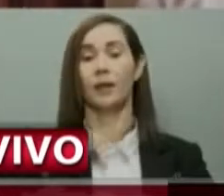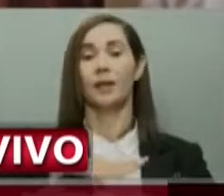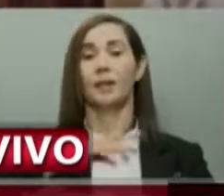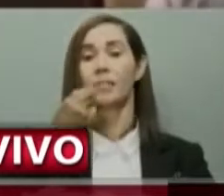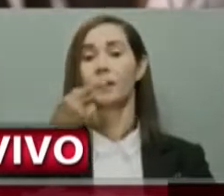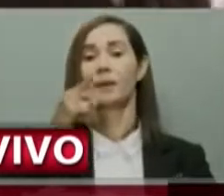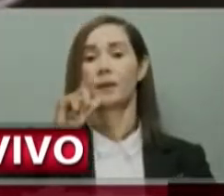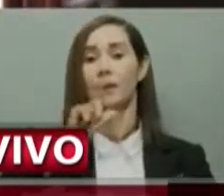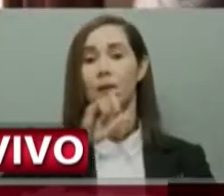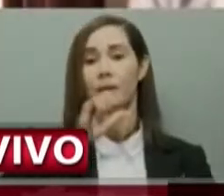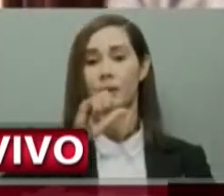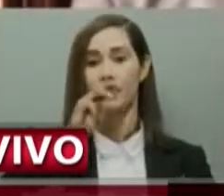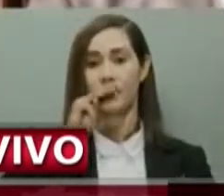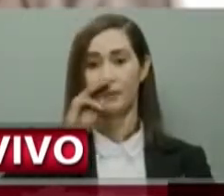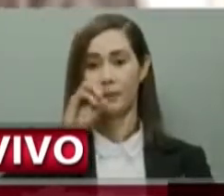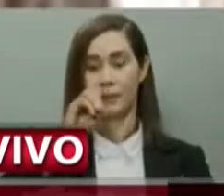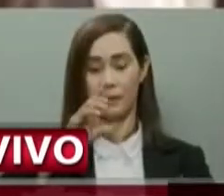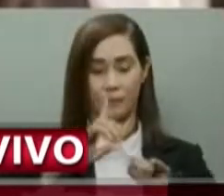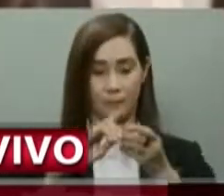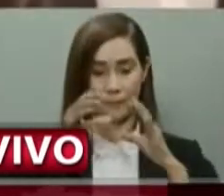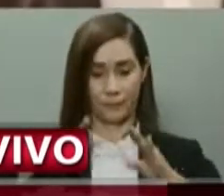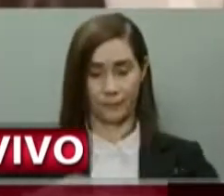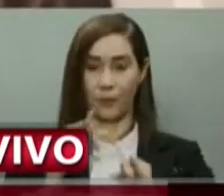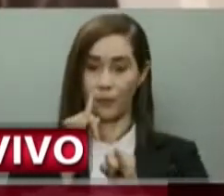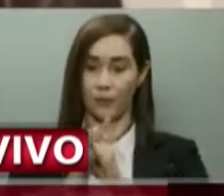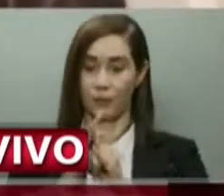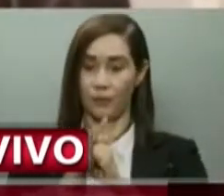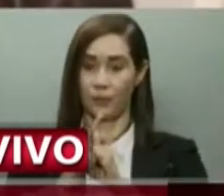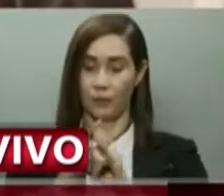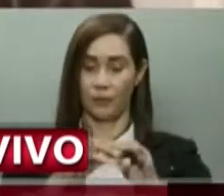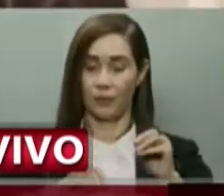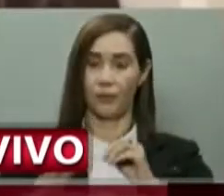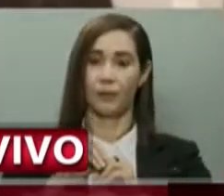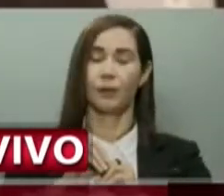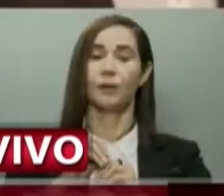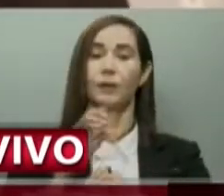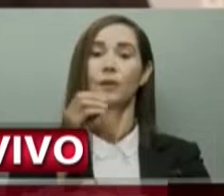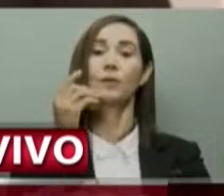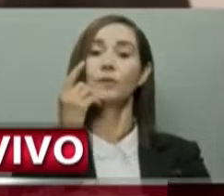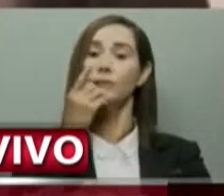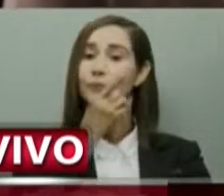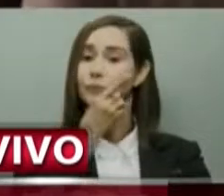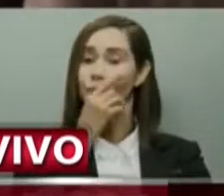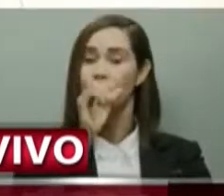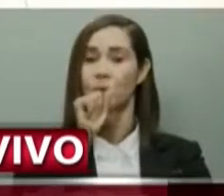Señor Guillermo García, director del Instituto Agrario Dominicano, IAD.